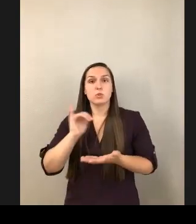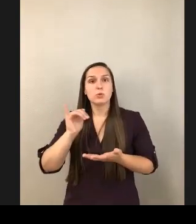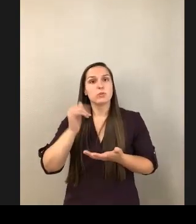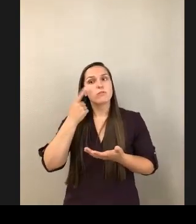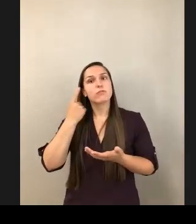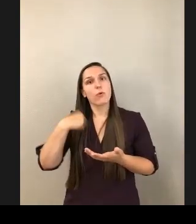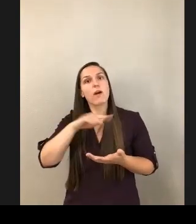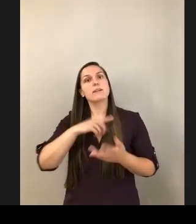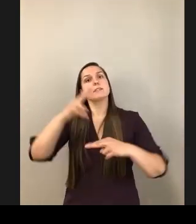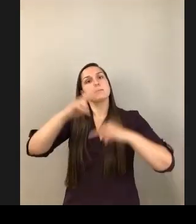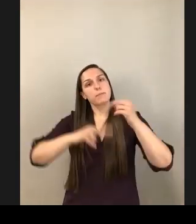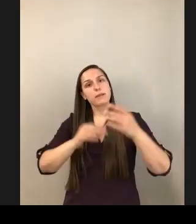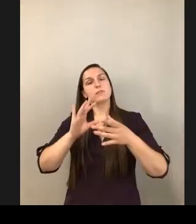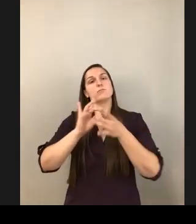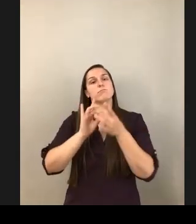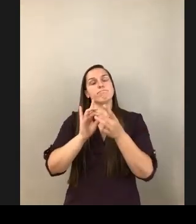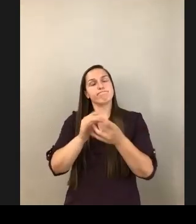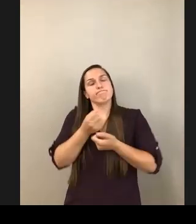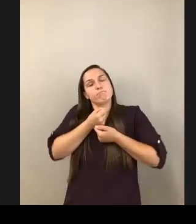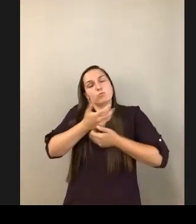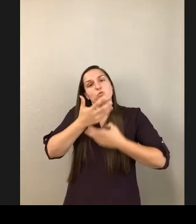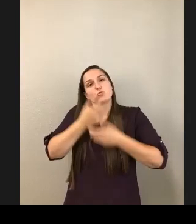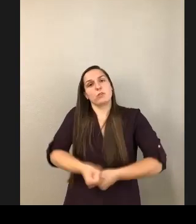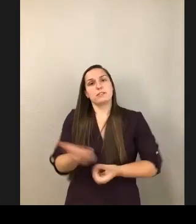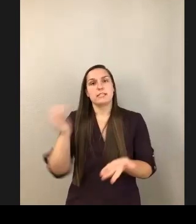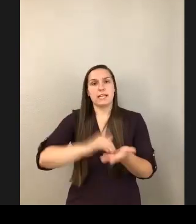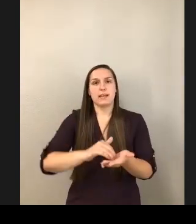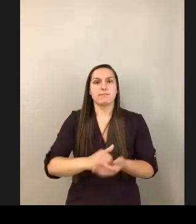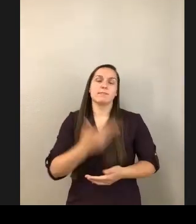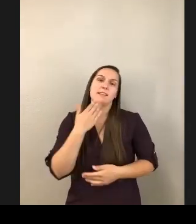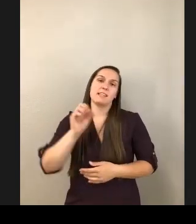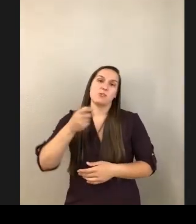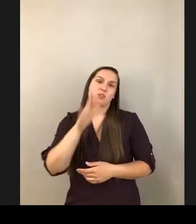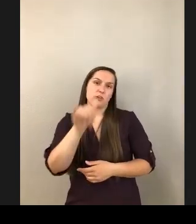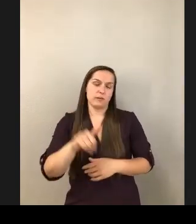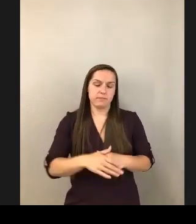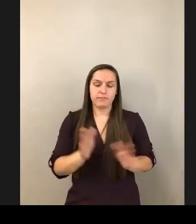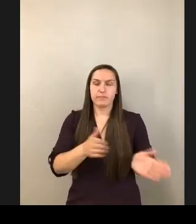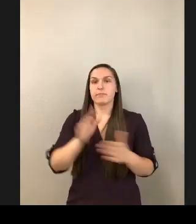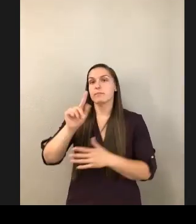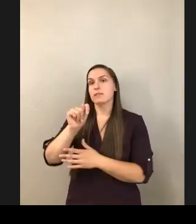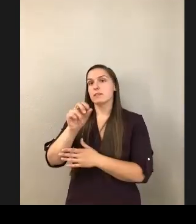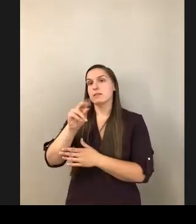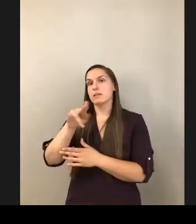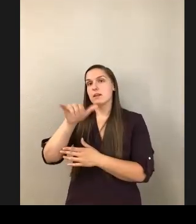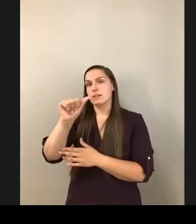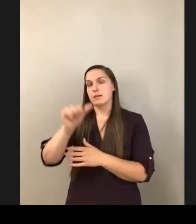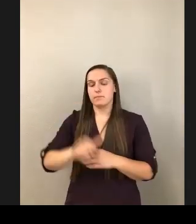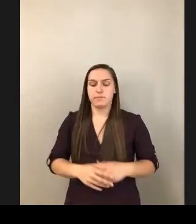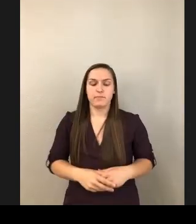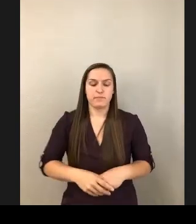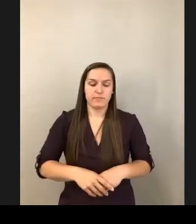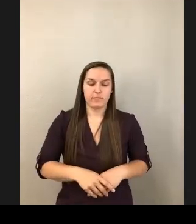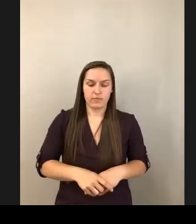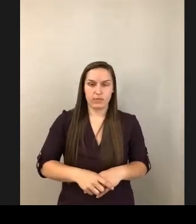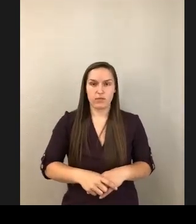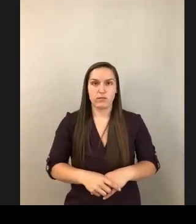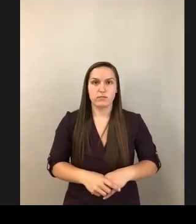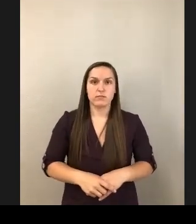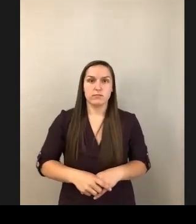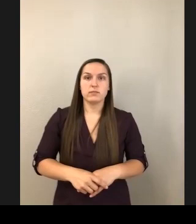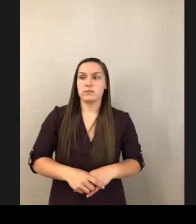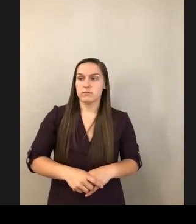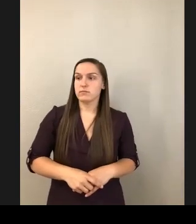entidades de supervisión para empezar a construir esta confianza. Gracias, Sherry. Tania.